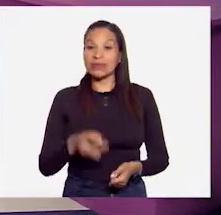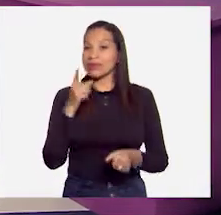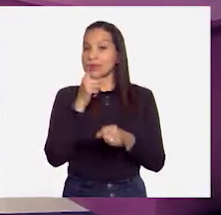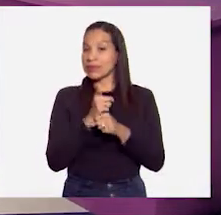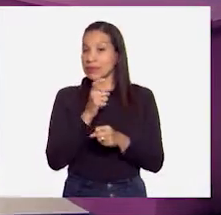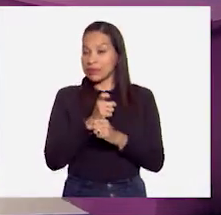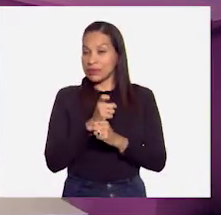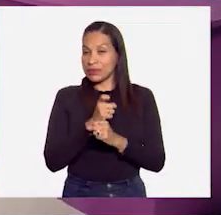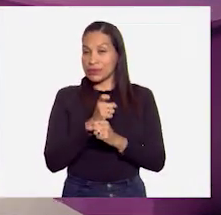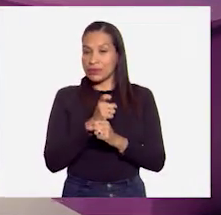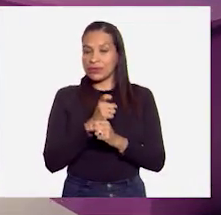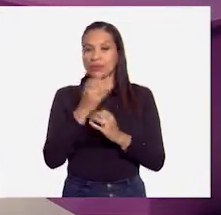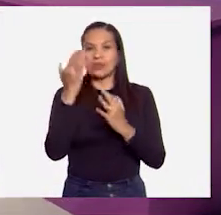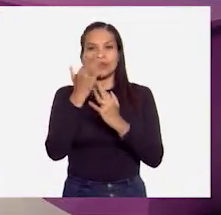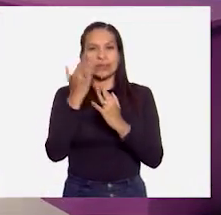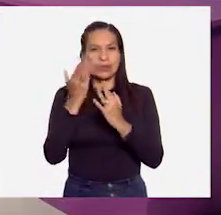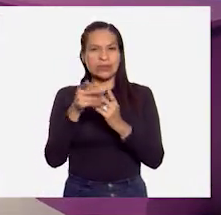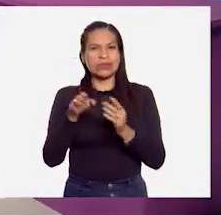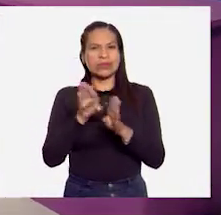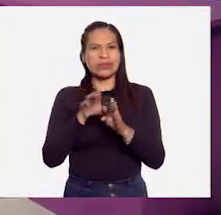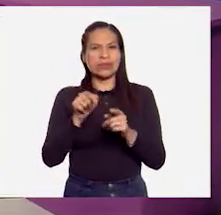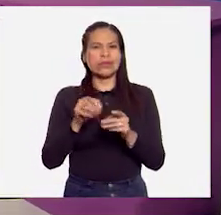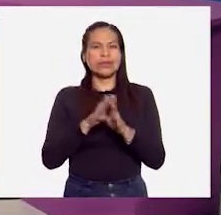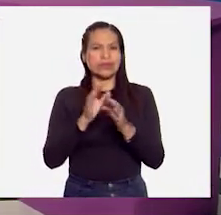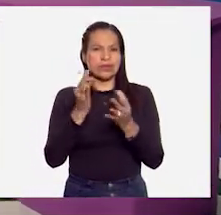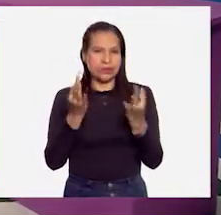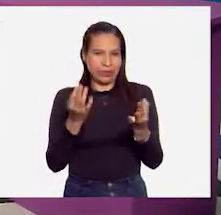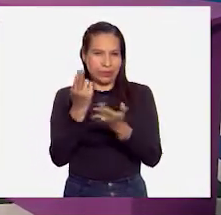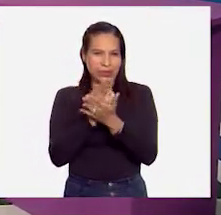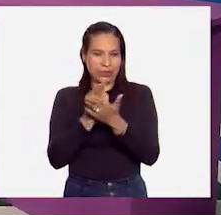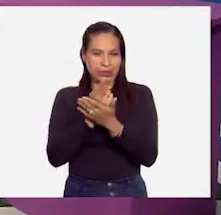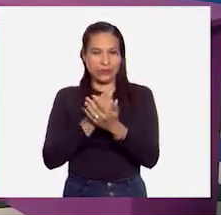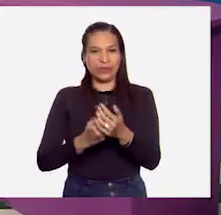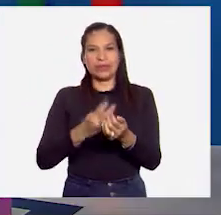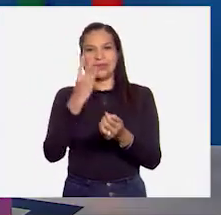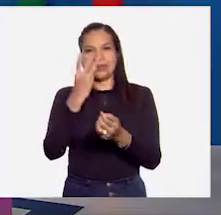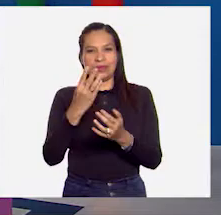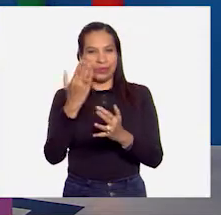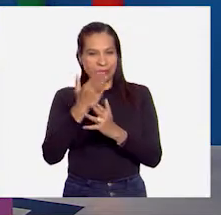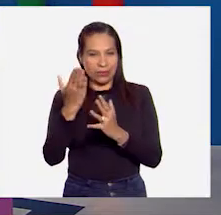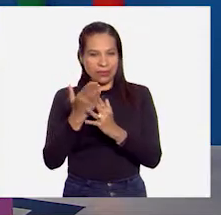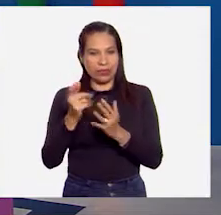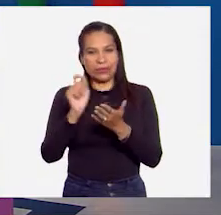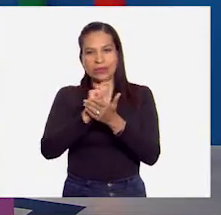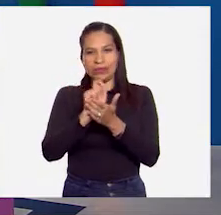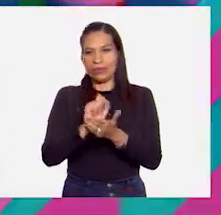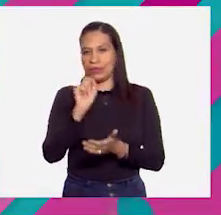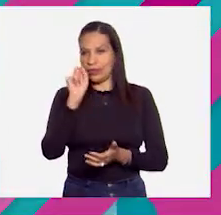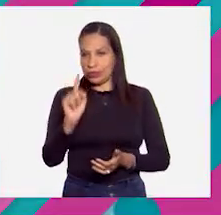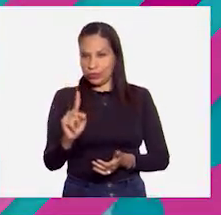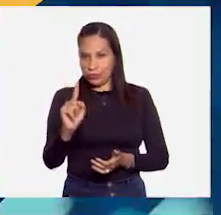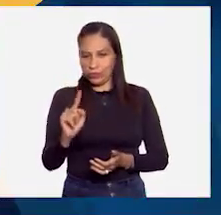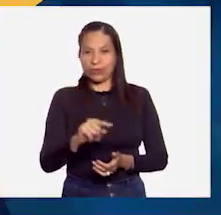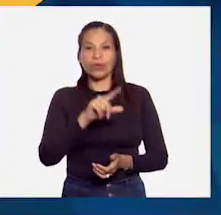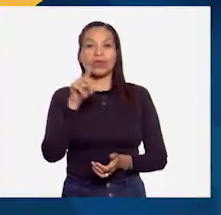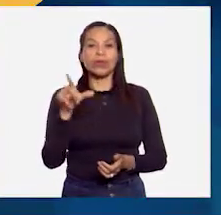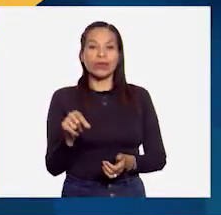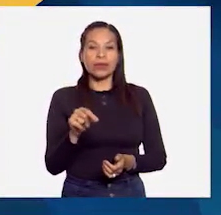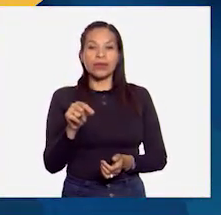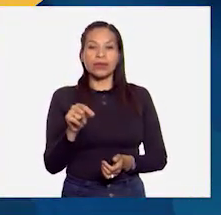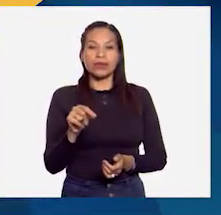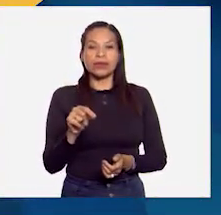Primero, dividí mi mandala en tercios y coloreé solo uno.